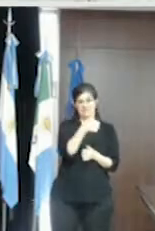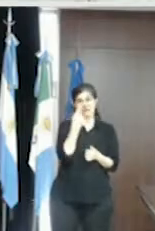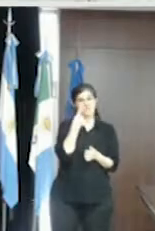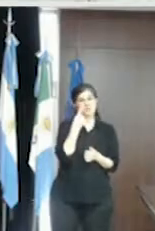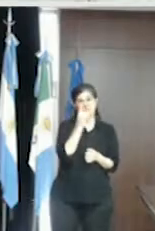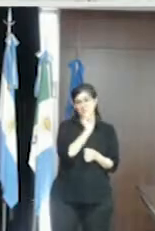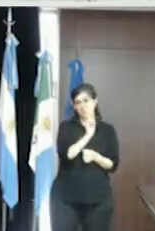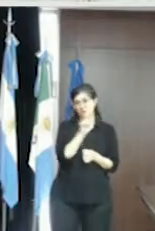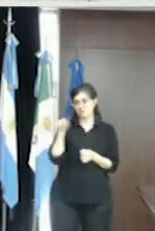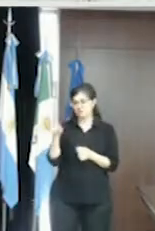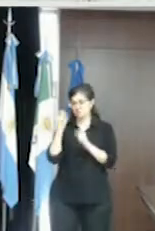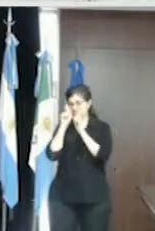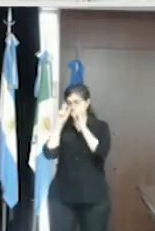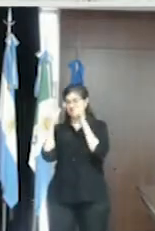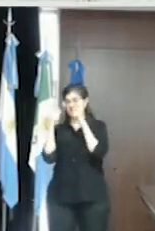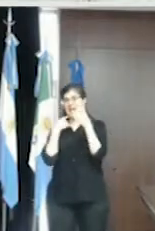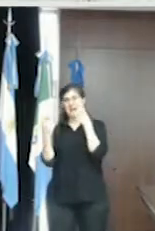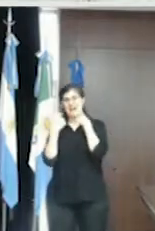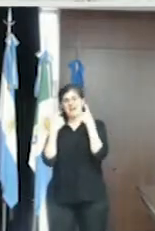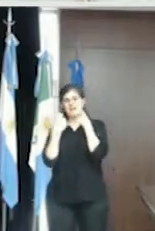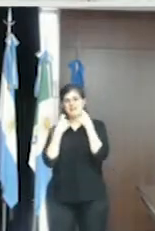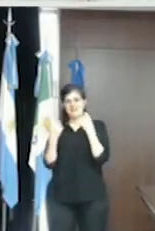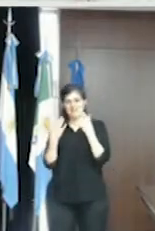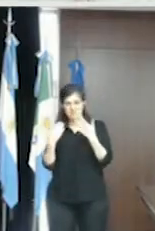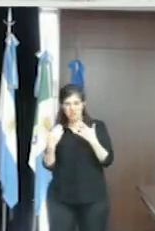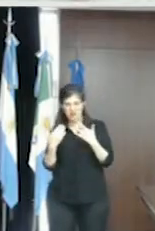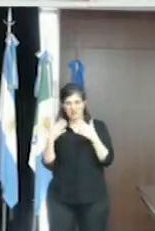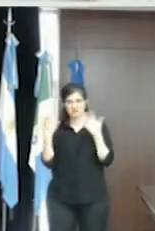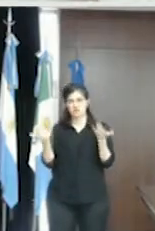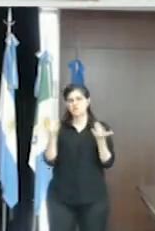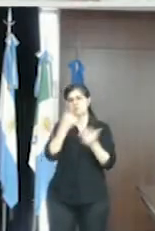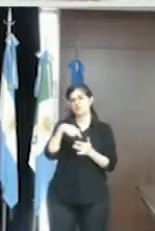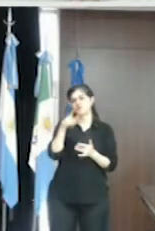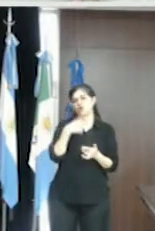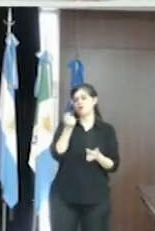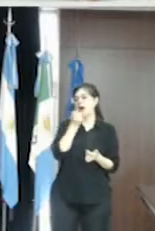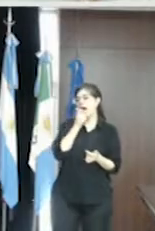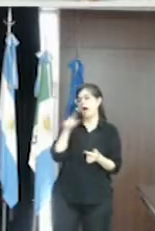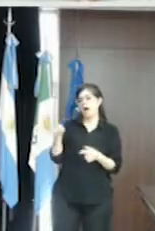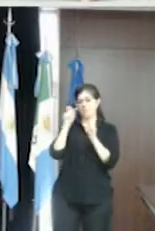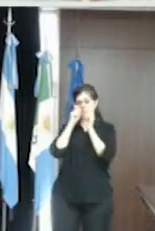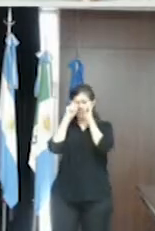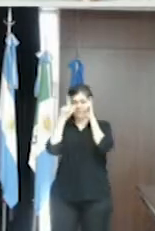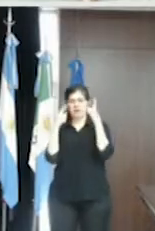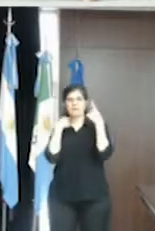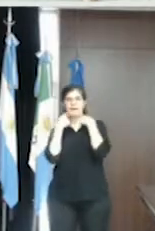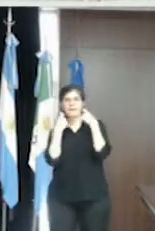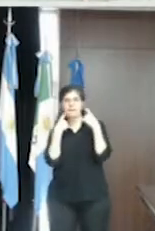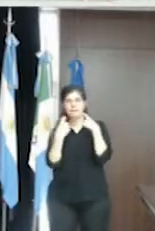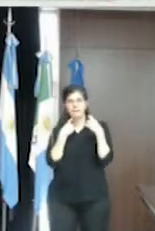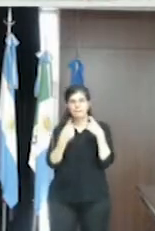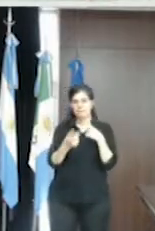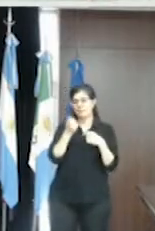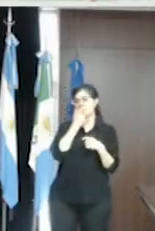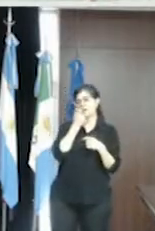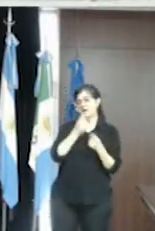ser que se despierte gritando. Y si a eso vamos a responder con medicarlo porque se despierta gritando, estamos